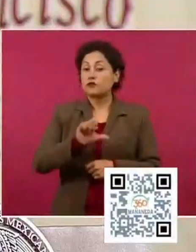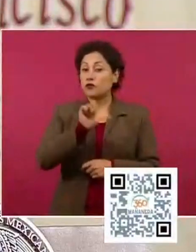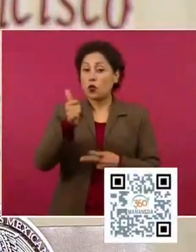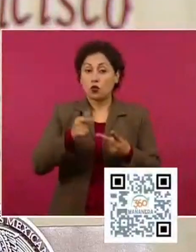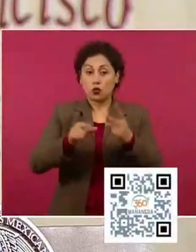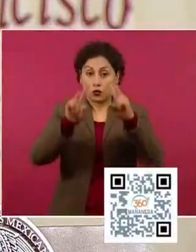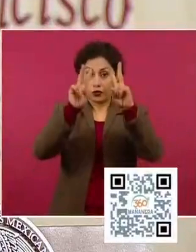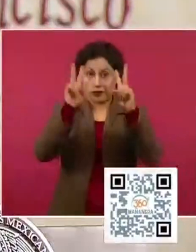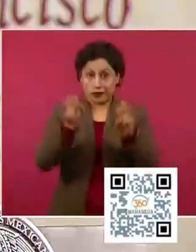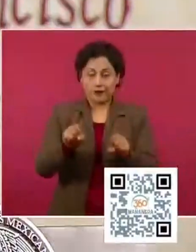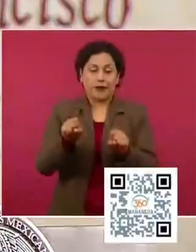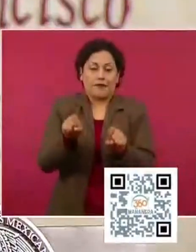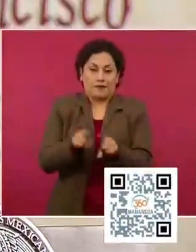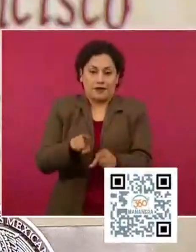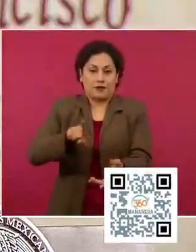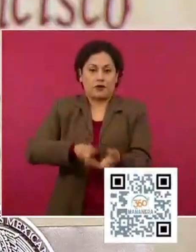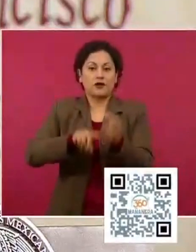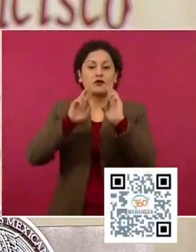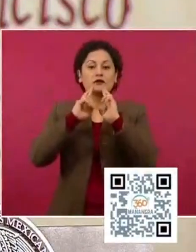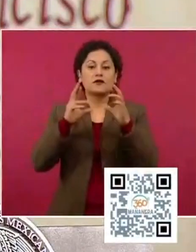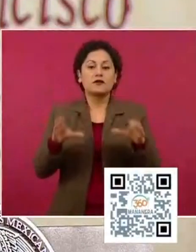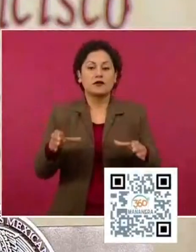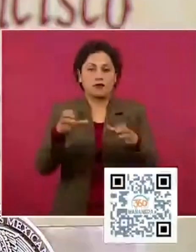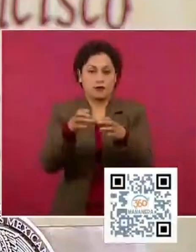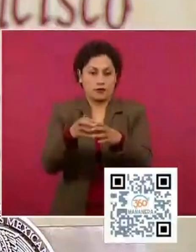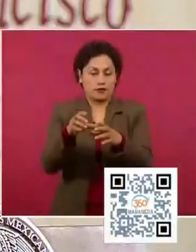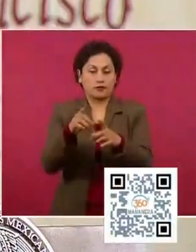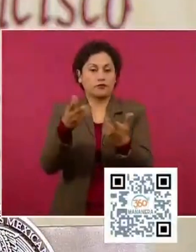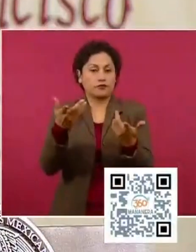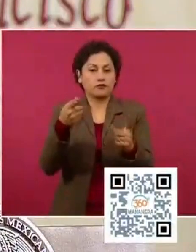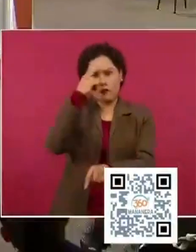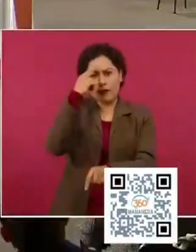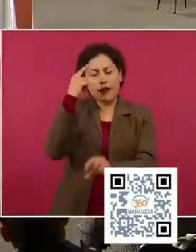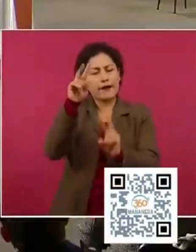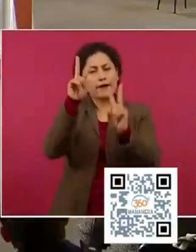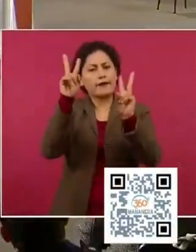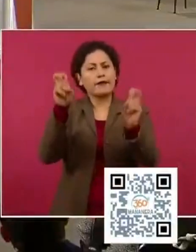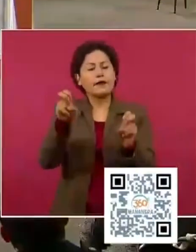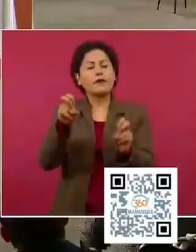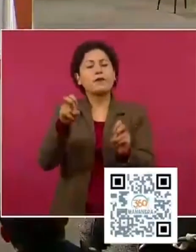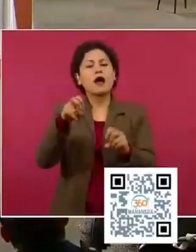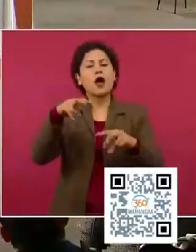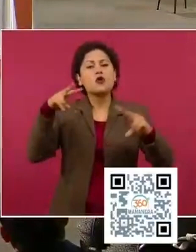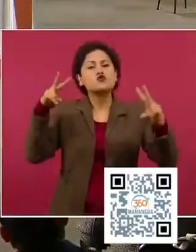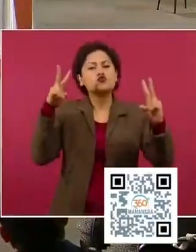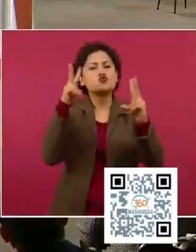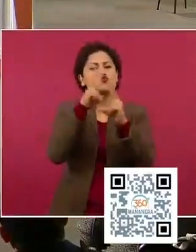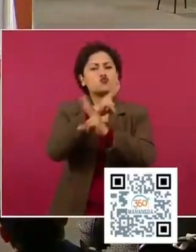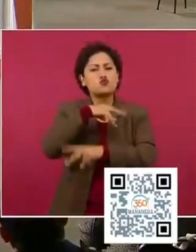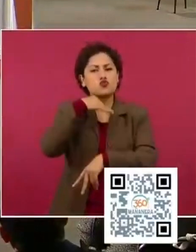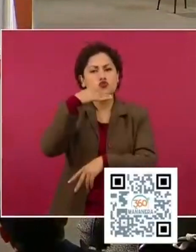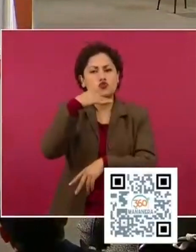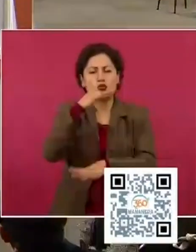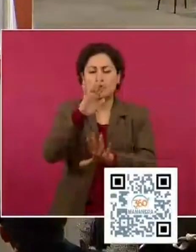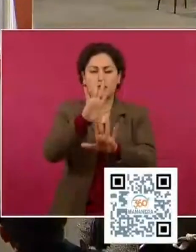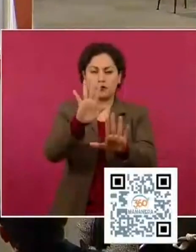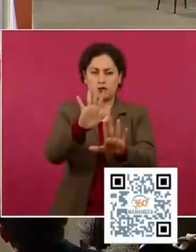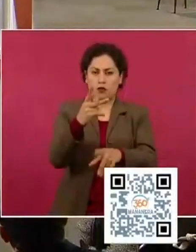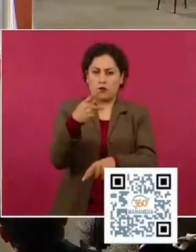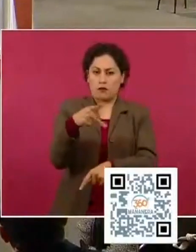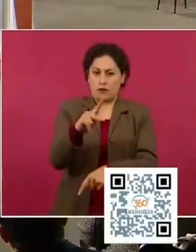bilateral así lo acordamos es cambio climático y medio ambiente México está haciendo un esfuerzo notable